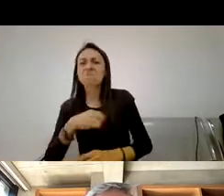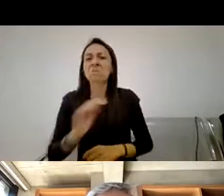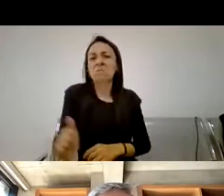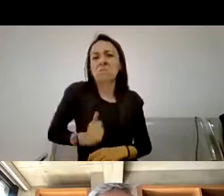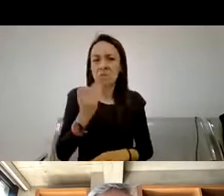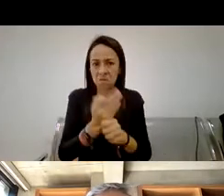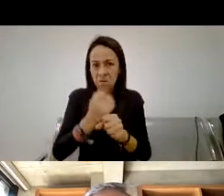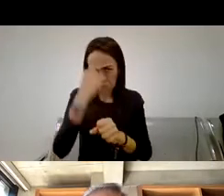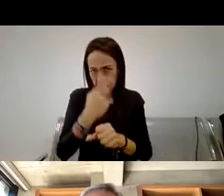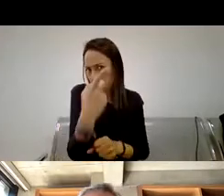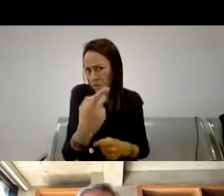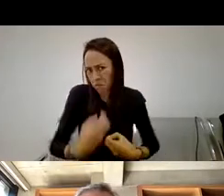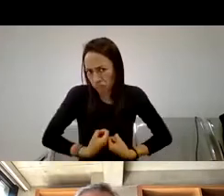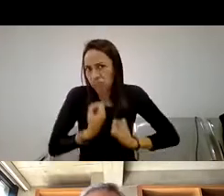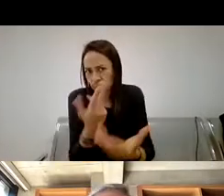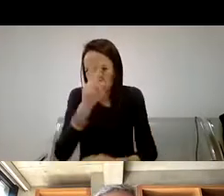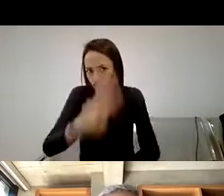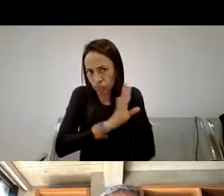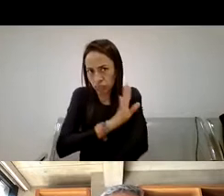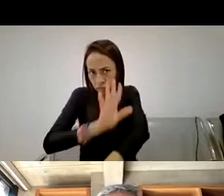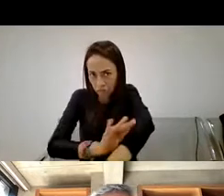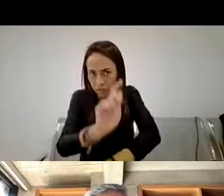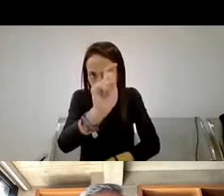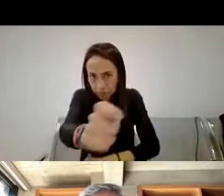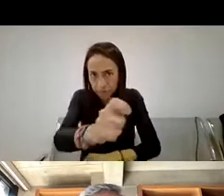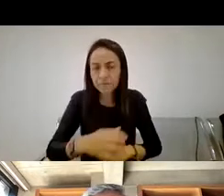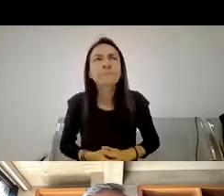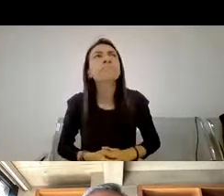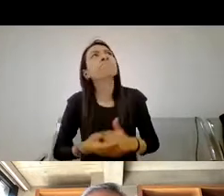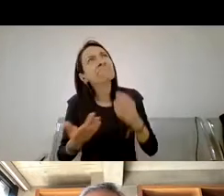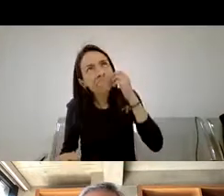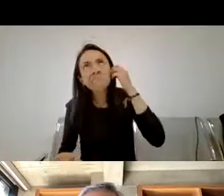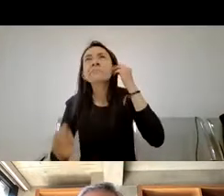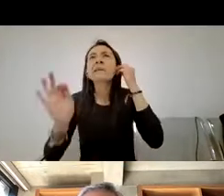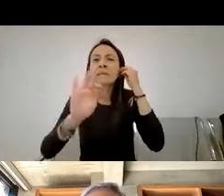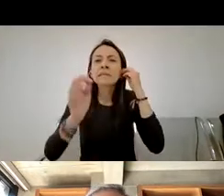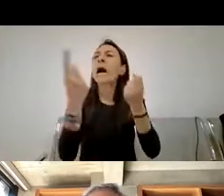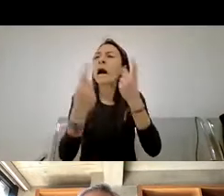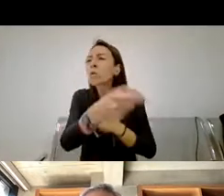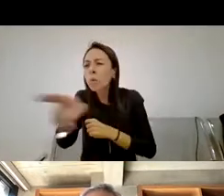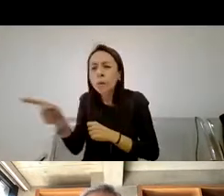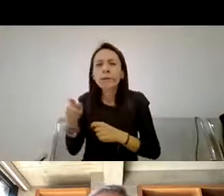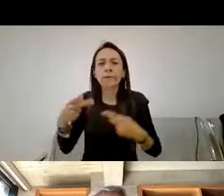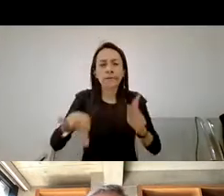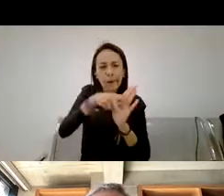decirles que salvo aquellos reporteros o medios que ya habían leído, pero por efectos